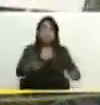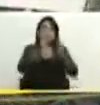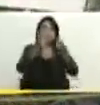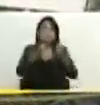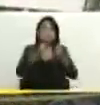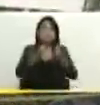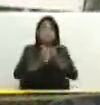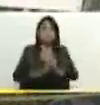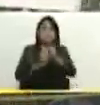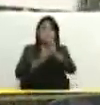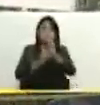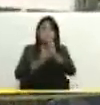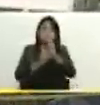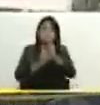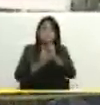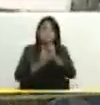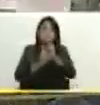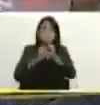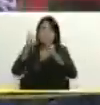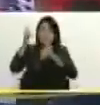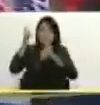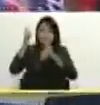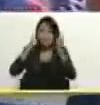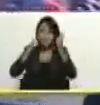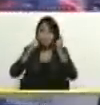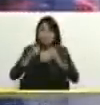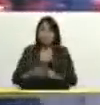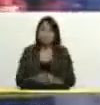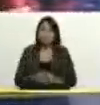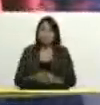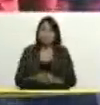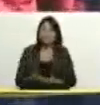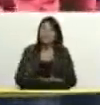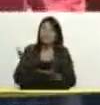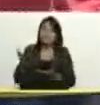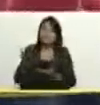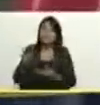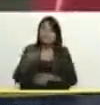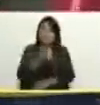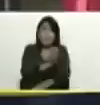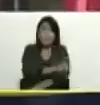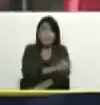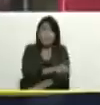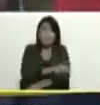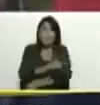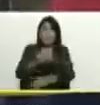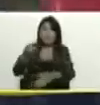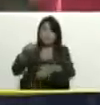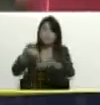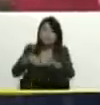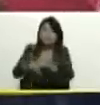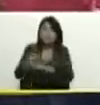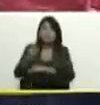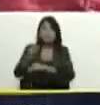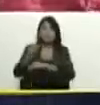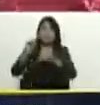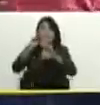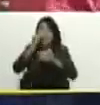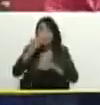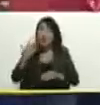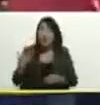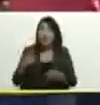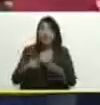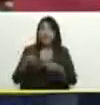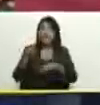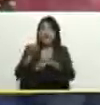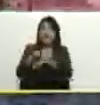Chávez. Mientras la derecha, aquí en el Palacio, en el Fuerte Tiuna, en algunos